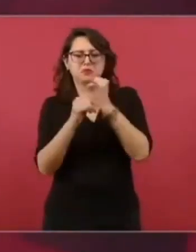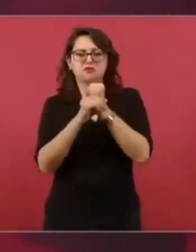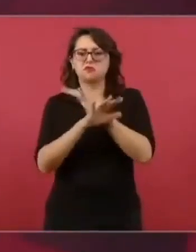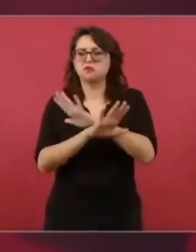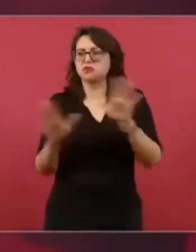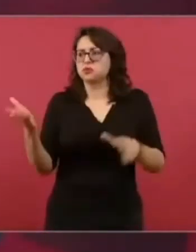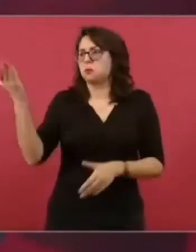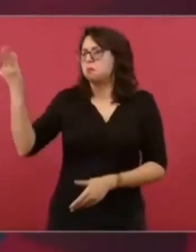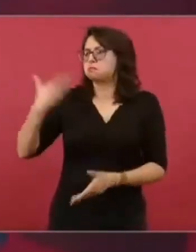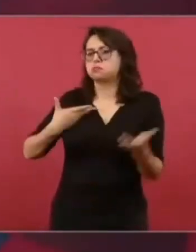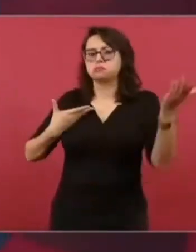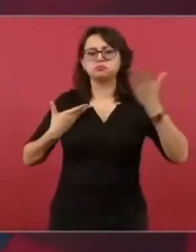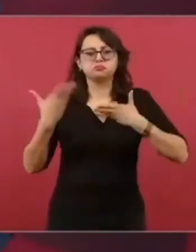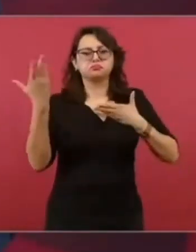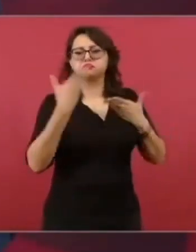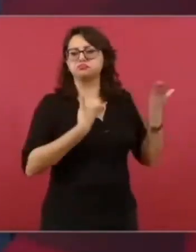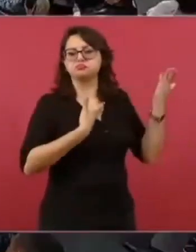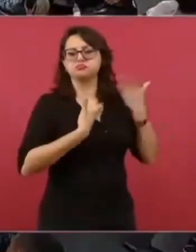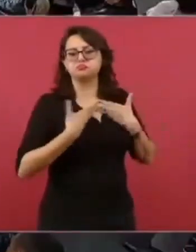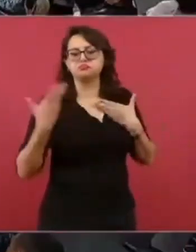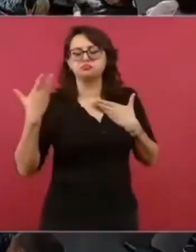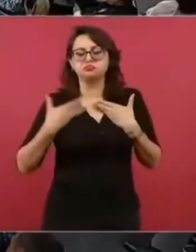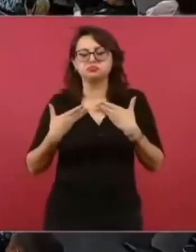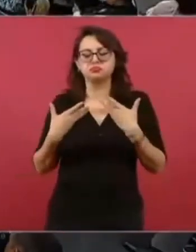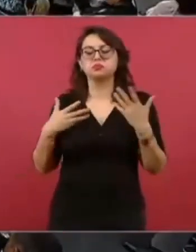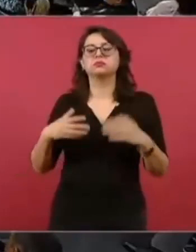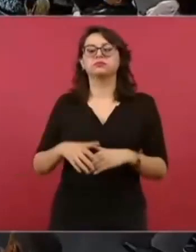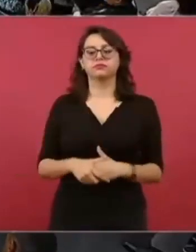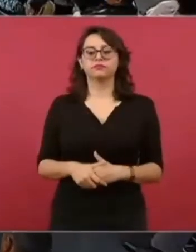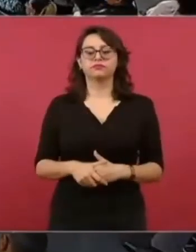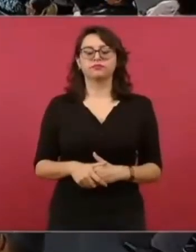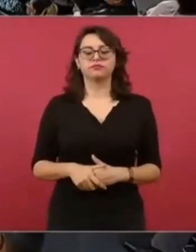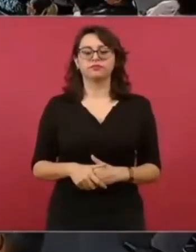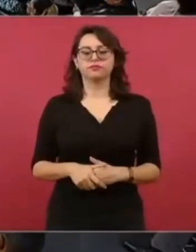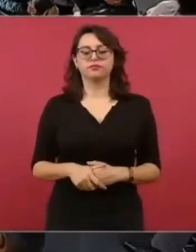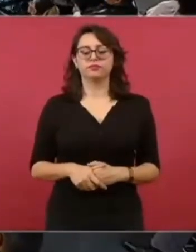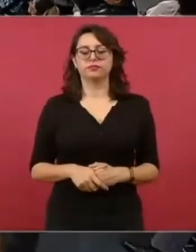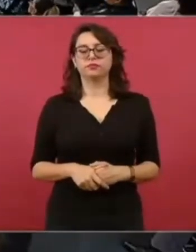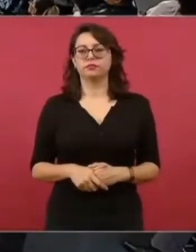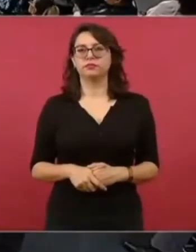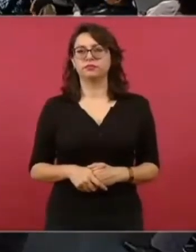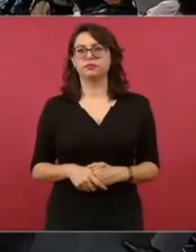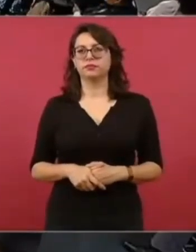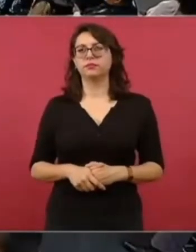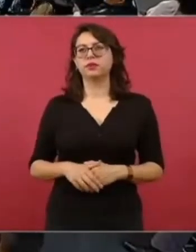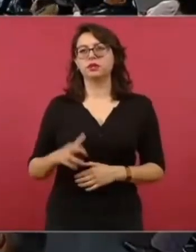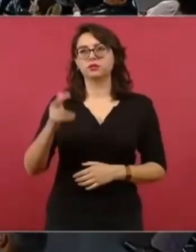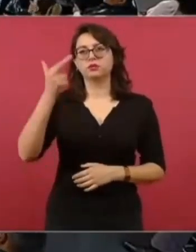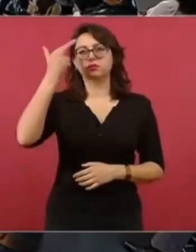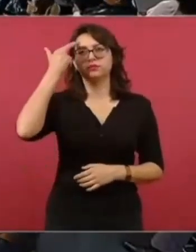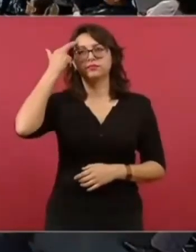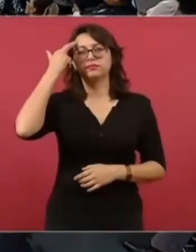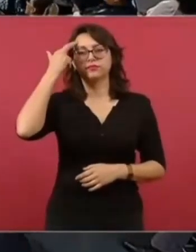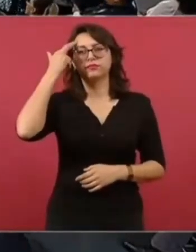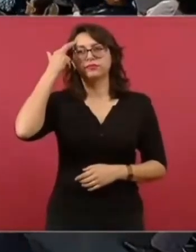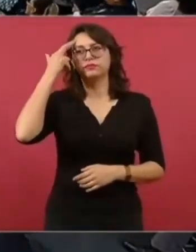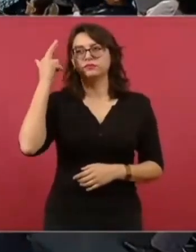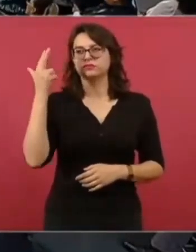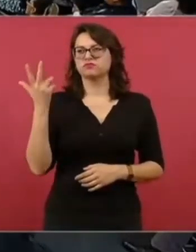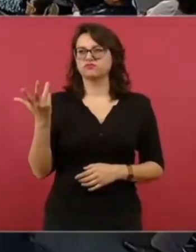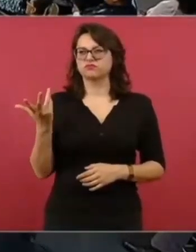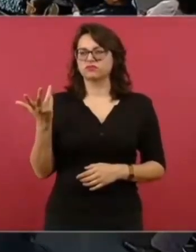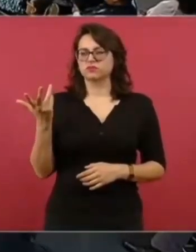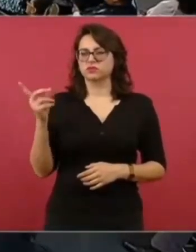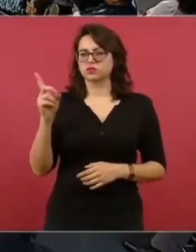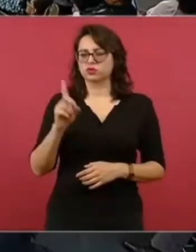Y hicieron una encuesta de salida como a las 10 de la mañana, 11, 12,